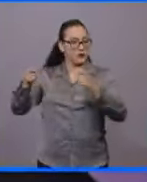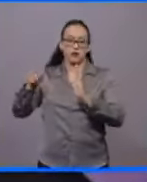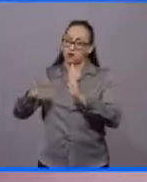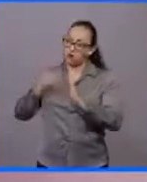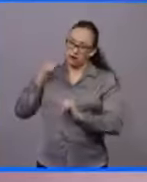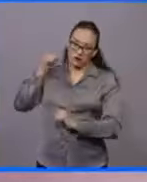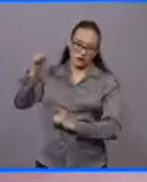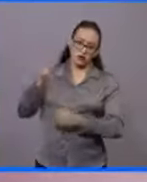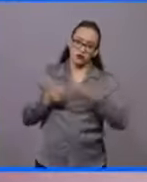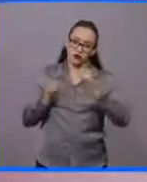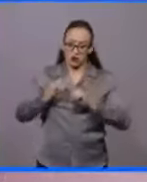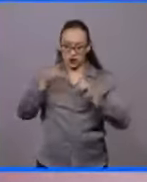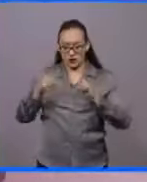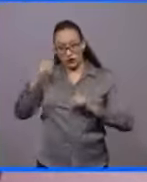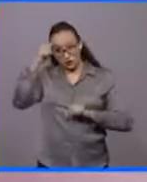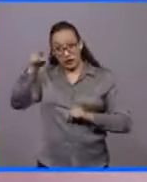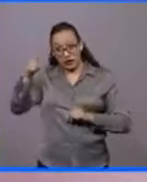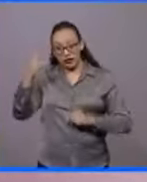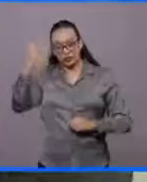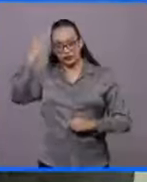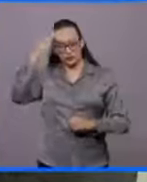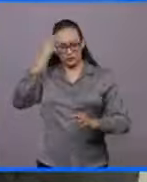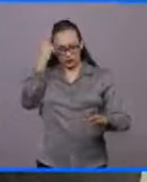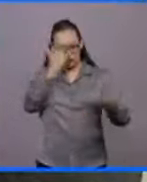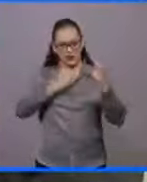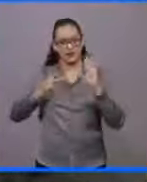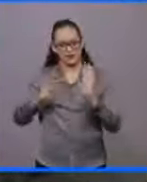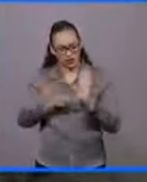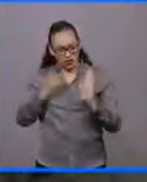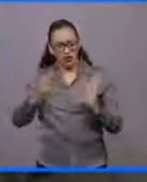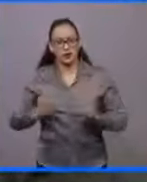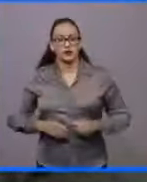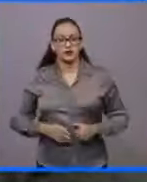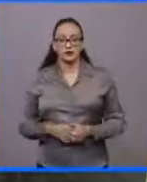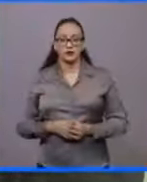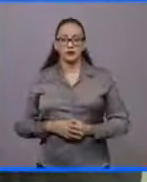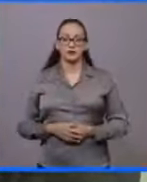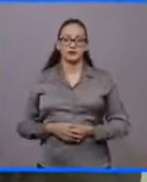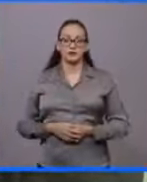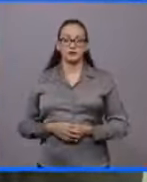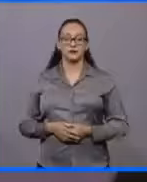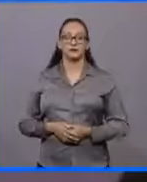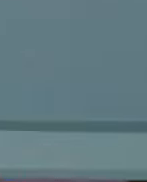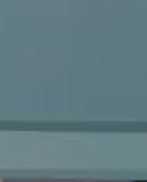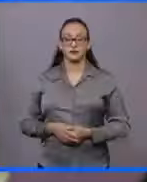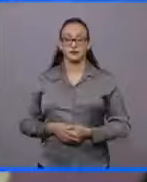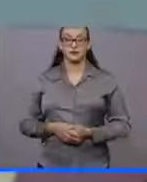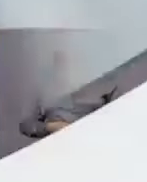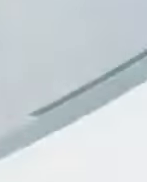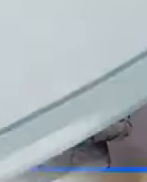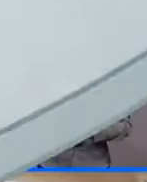Corte para que se determine en este sentido lo conducente.